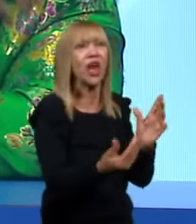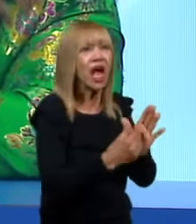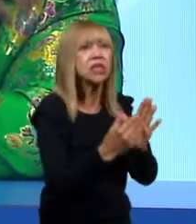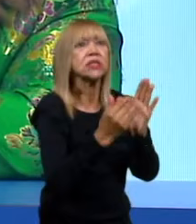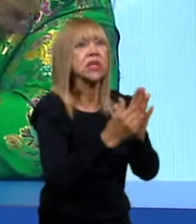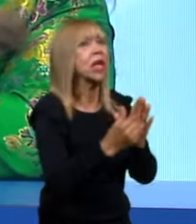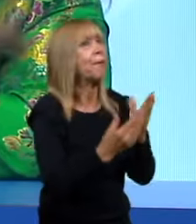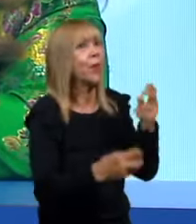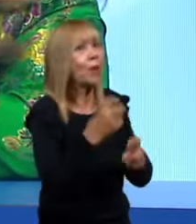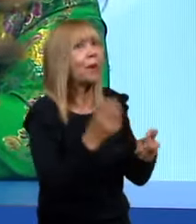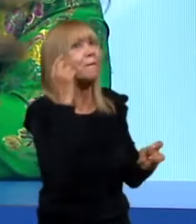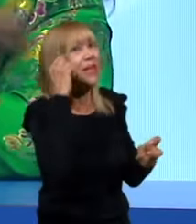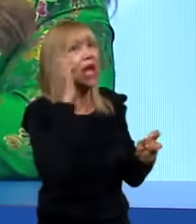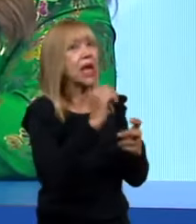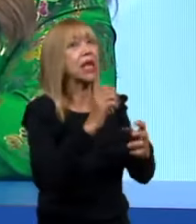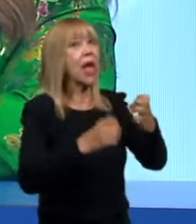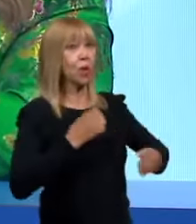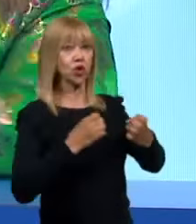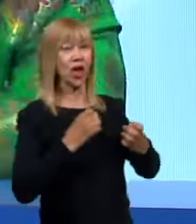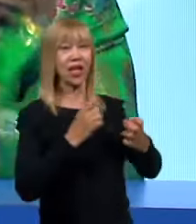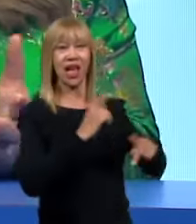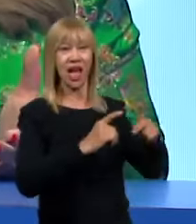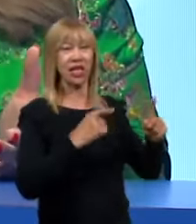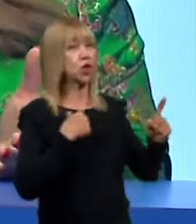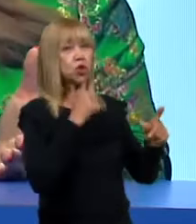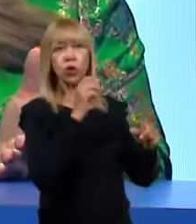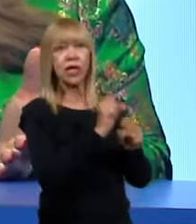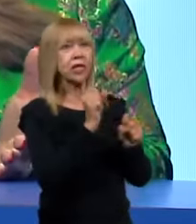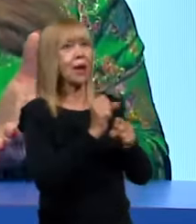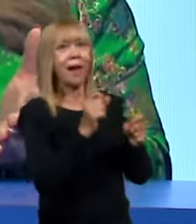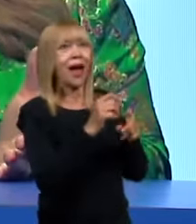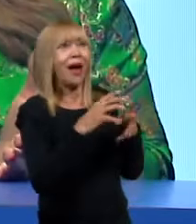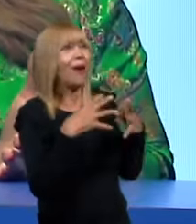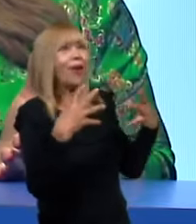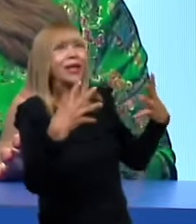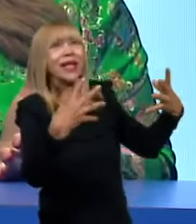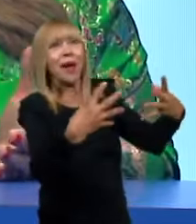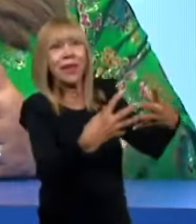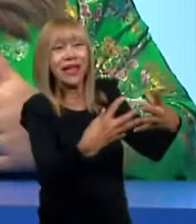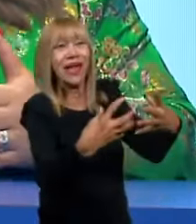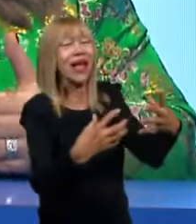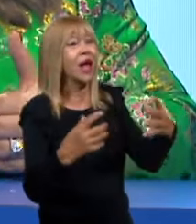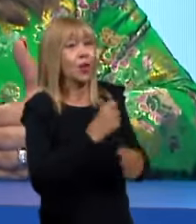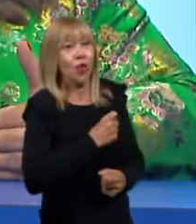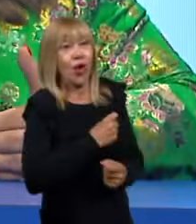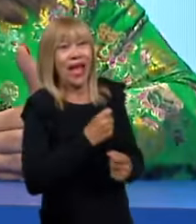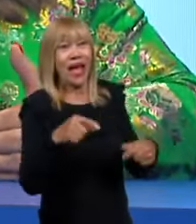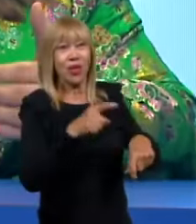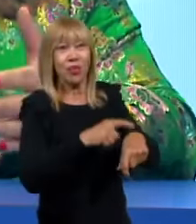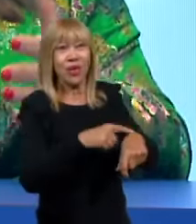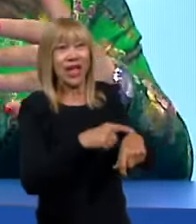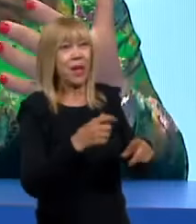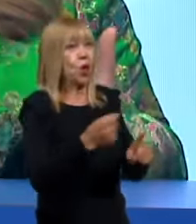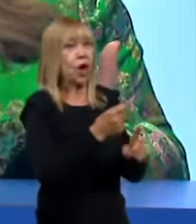las condiciones mentales y emocionales de la gente. Y eso no se trabaja holísticamente, lamentablemente, al día de hoy. Y estos casos de